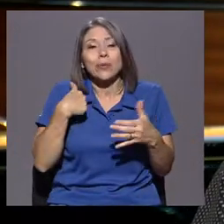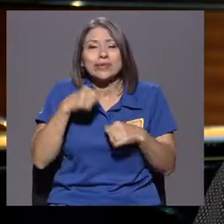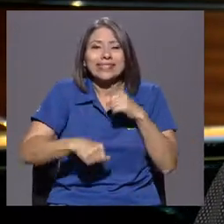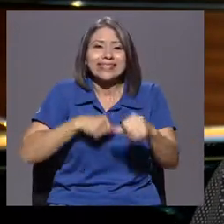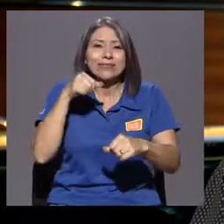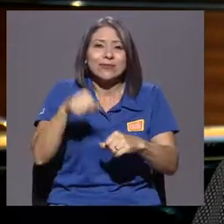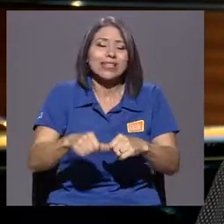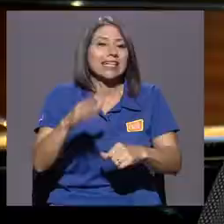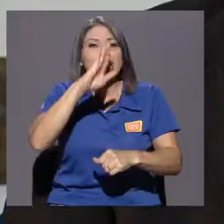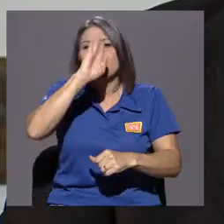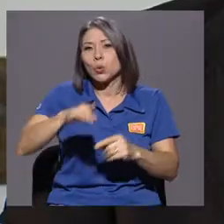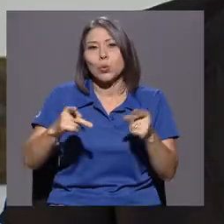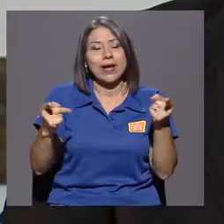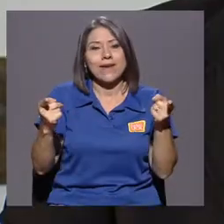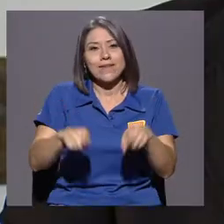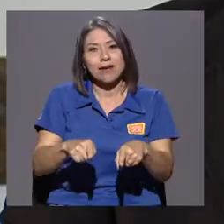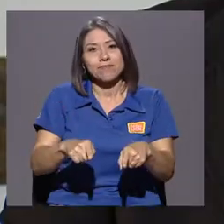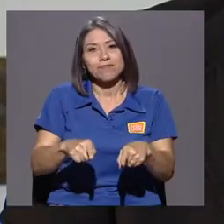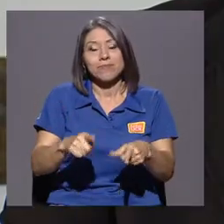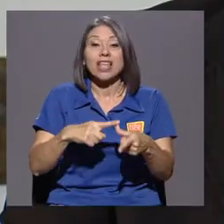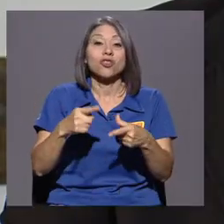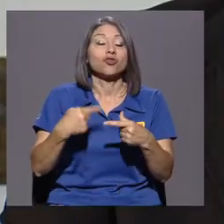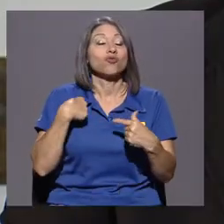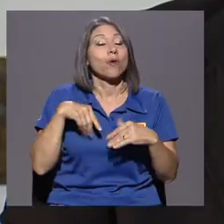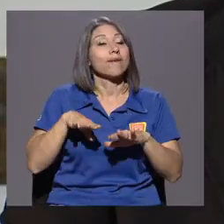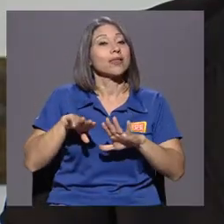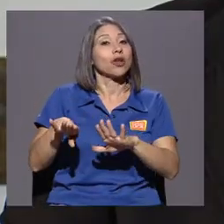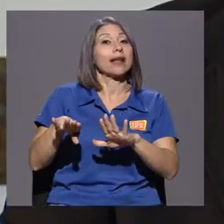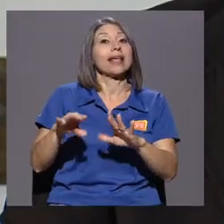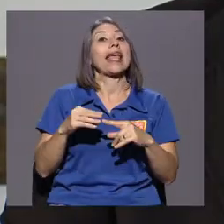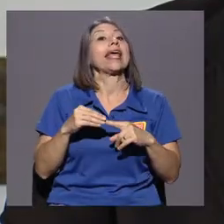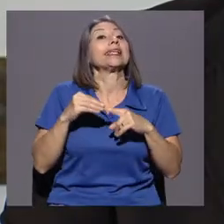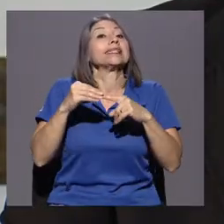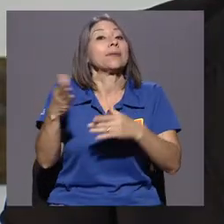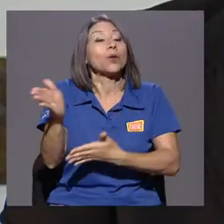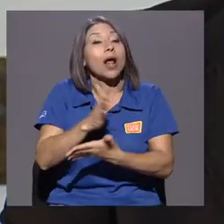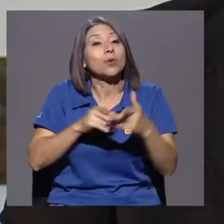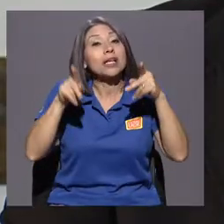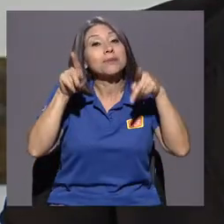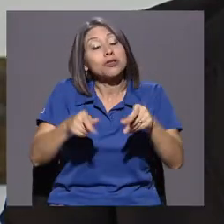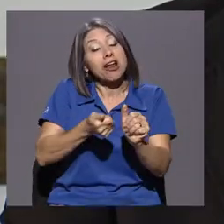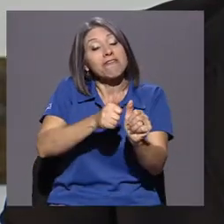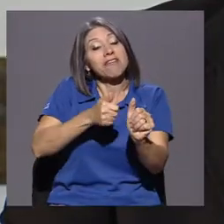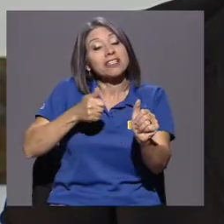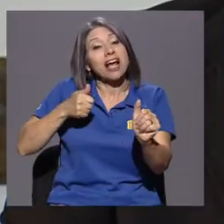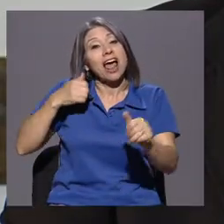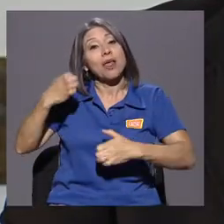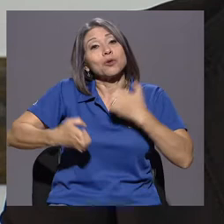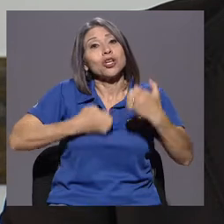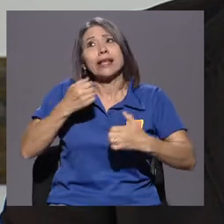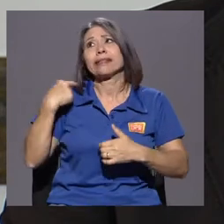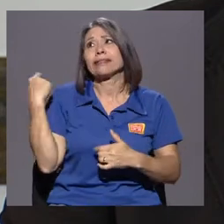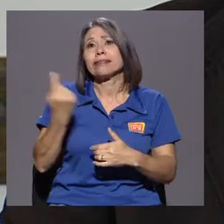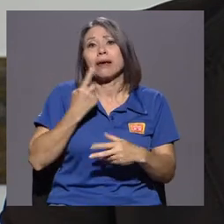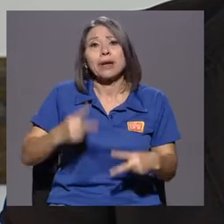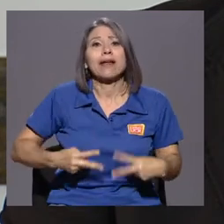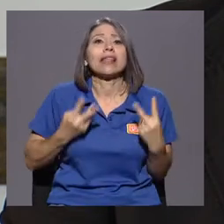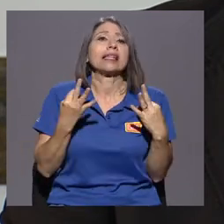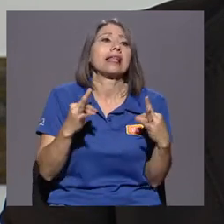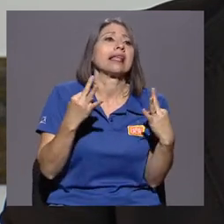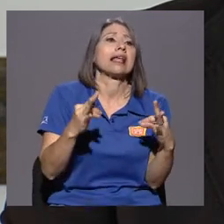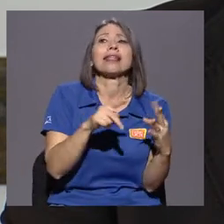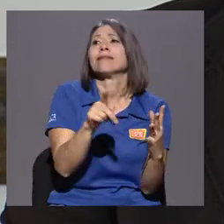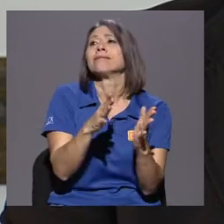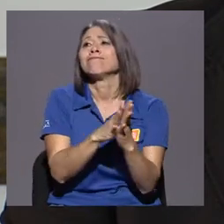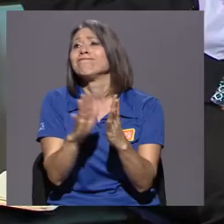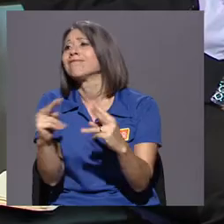nunca va a suceder y suele uno abandonar a salvo alguna gente muy rezagada emocionalmente que pasa el resto de sus vidas tratando de que la